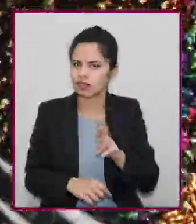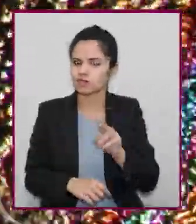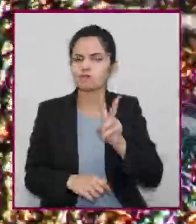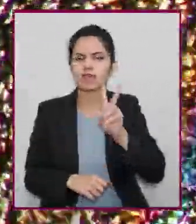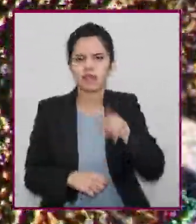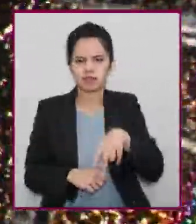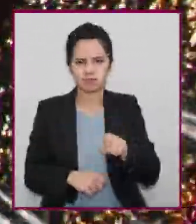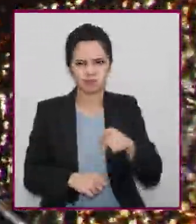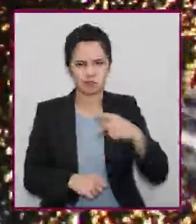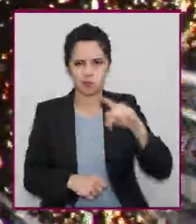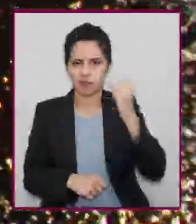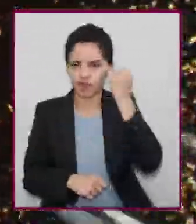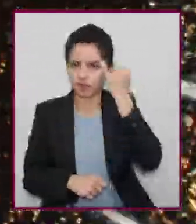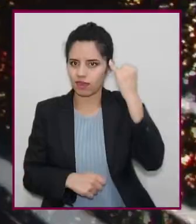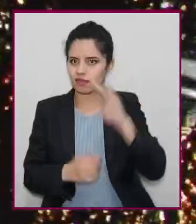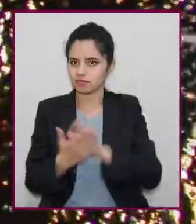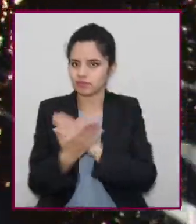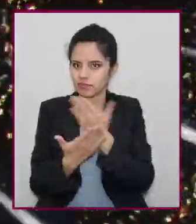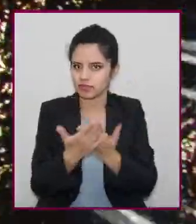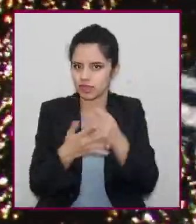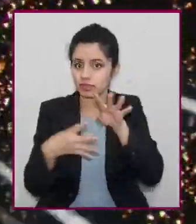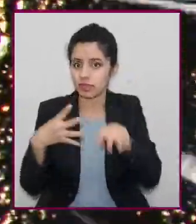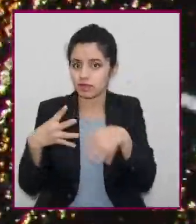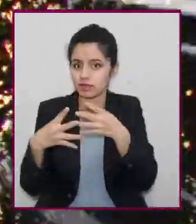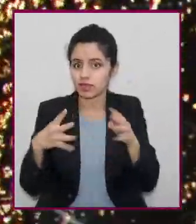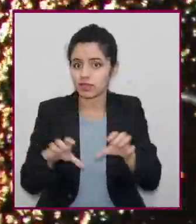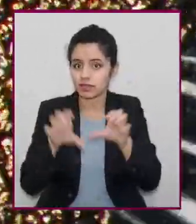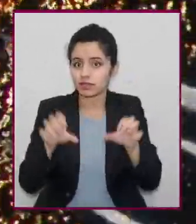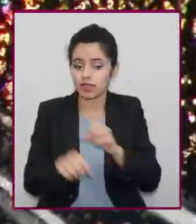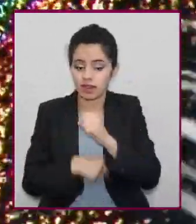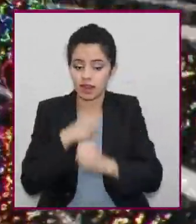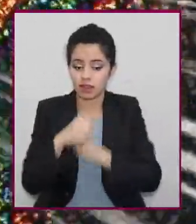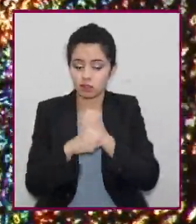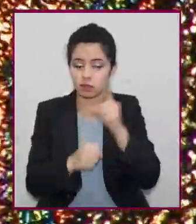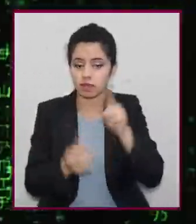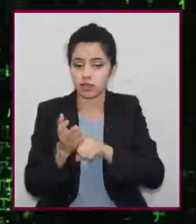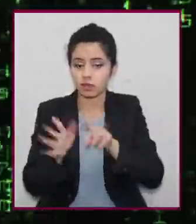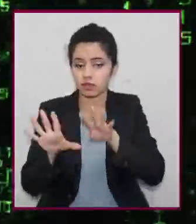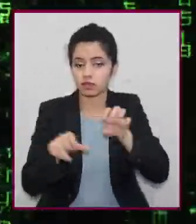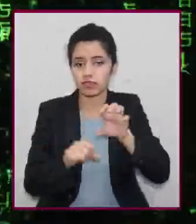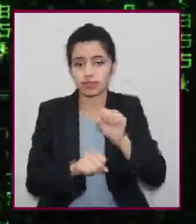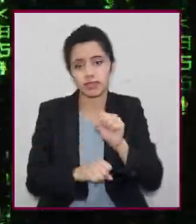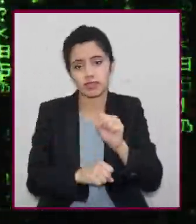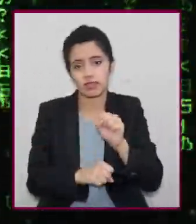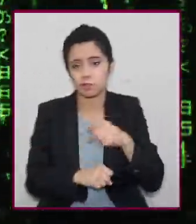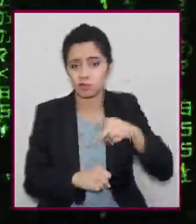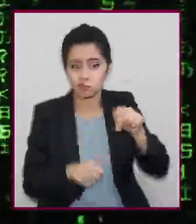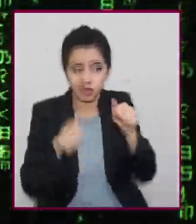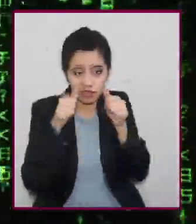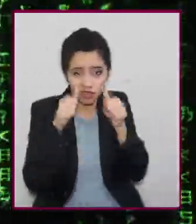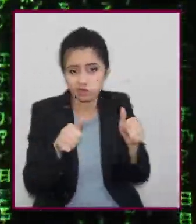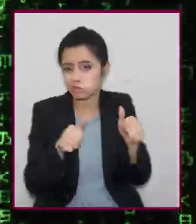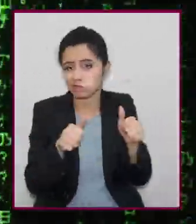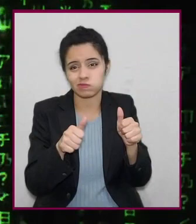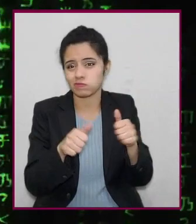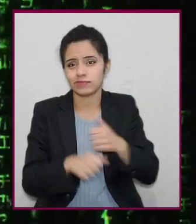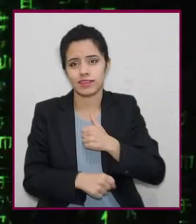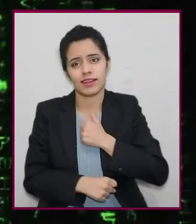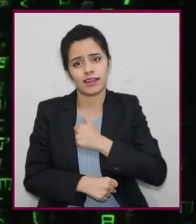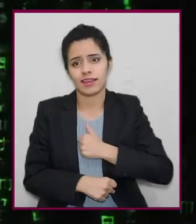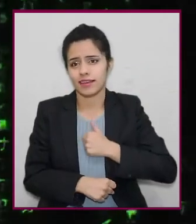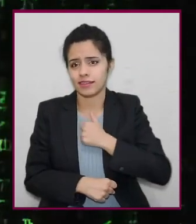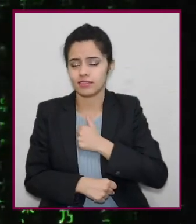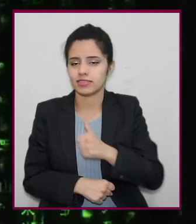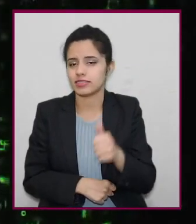Matesich se rifó planteando el concepto de hojas de cálculo electrónica en los 60s. Lástima que no pelaron su idea hasta mucho